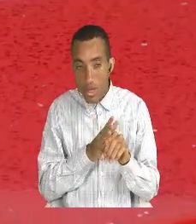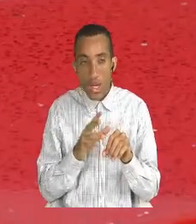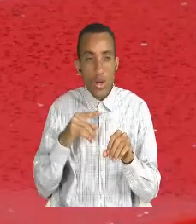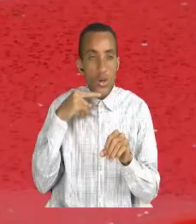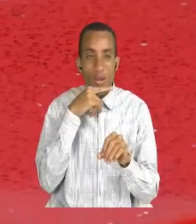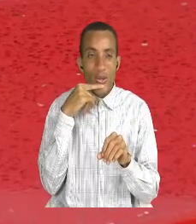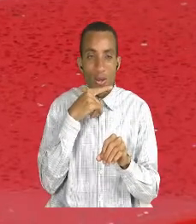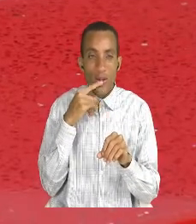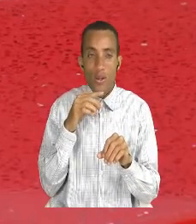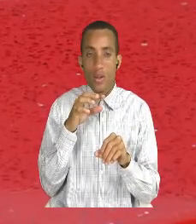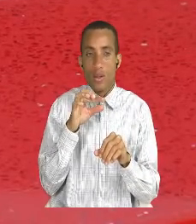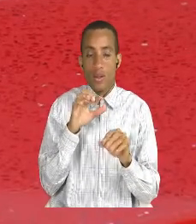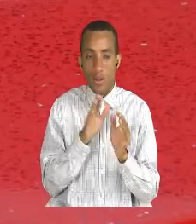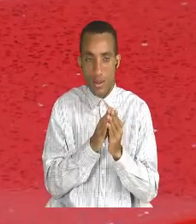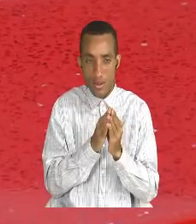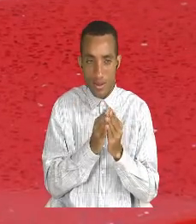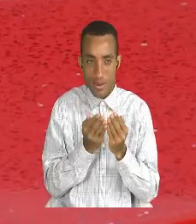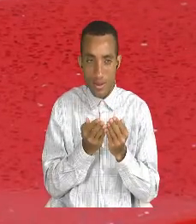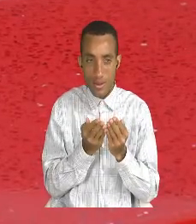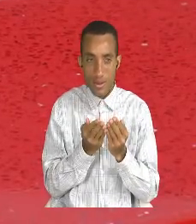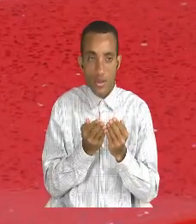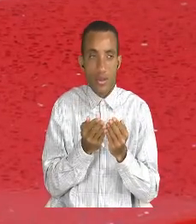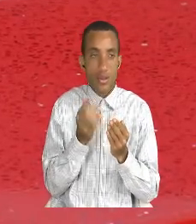también lo voy a hacer en juliana, todos nuestros vegetales.